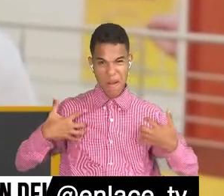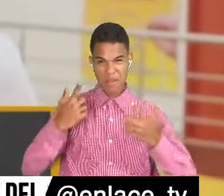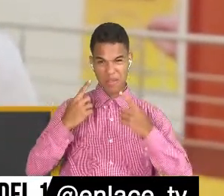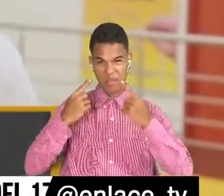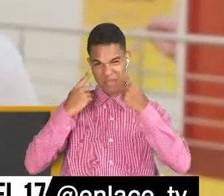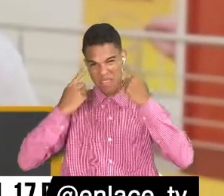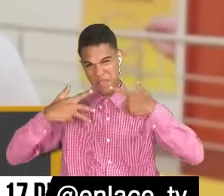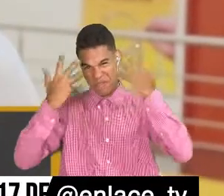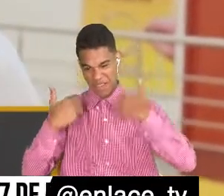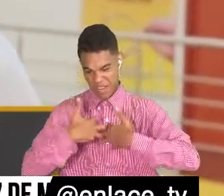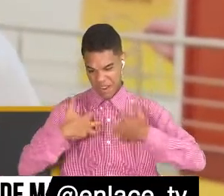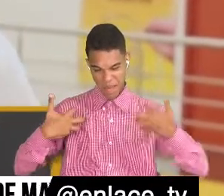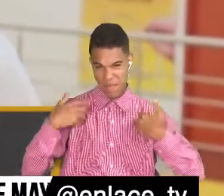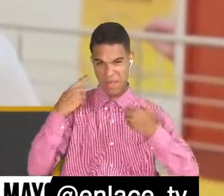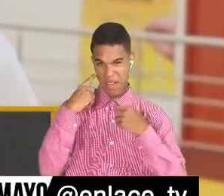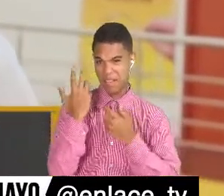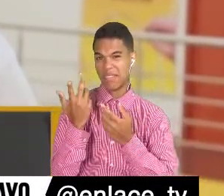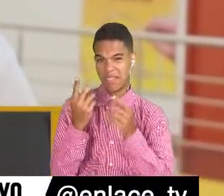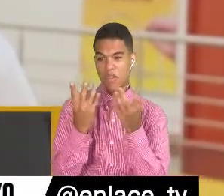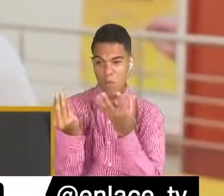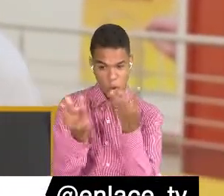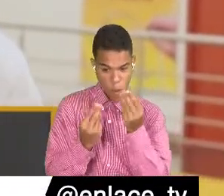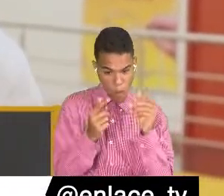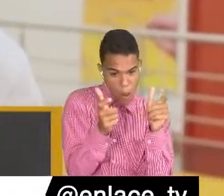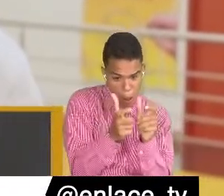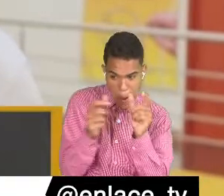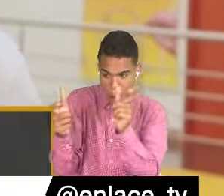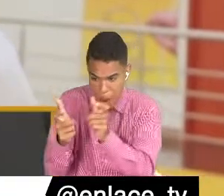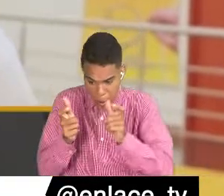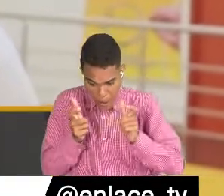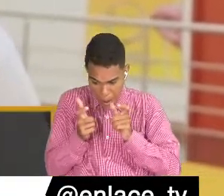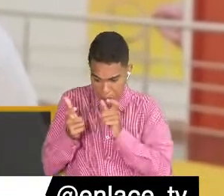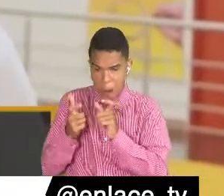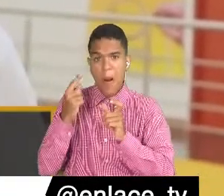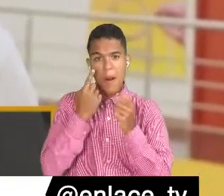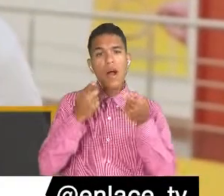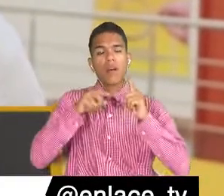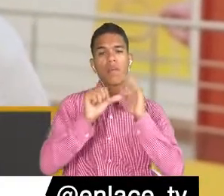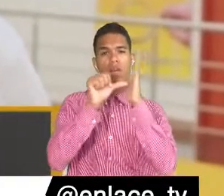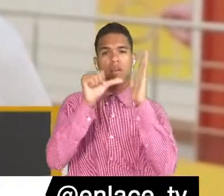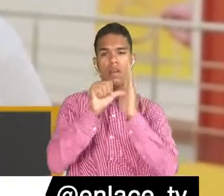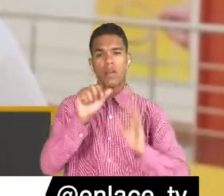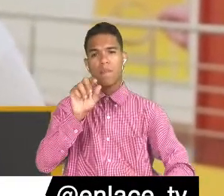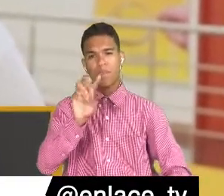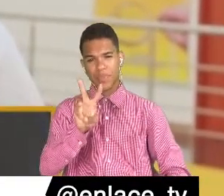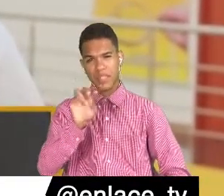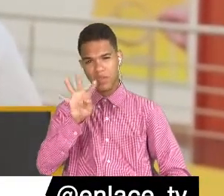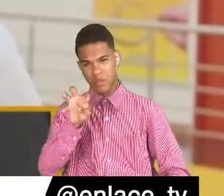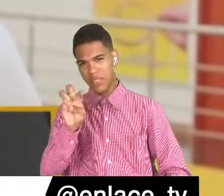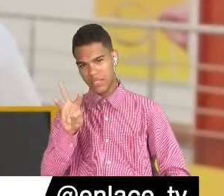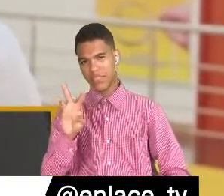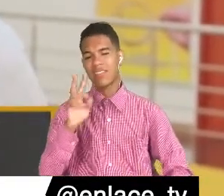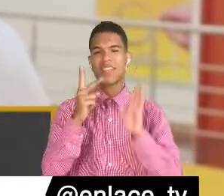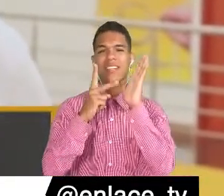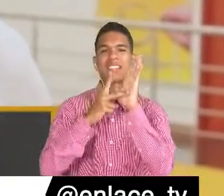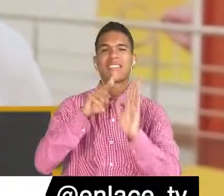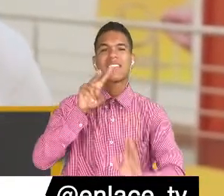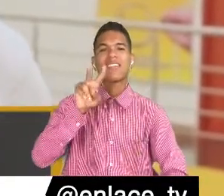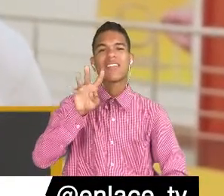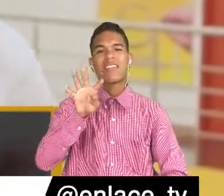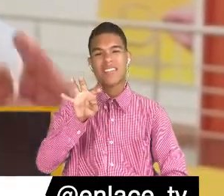una tipificación, pero también dentro del artículo 336 de la Ley 599 del 2000 se contempla una sanción de 500